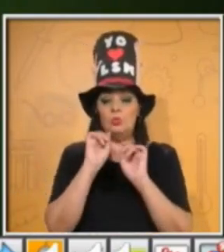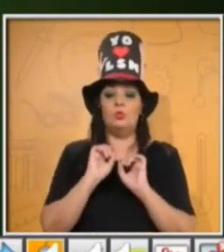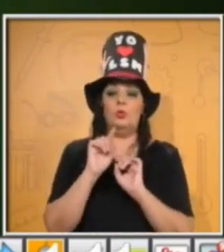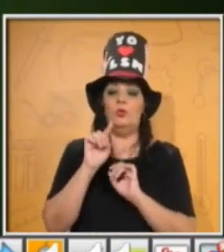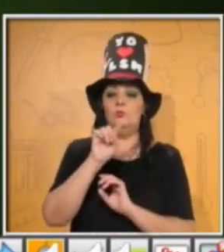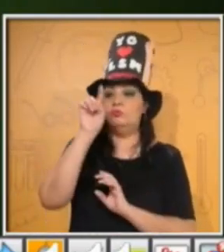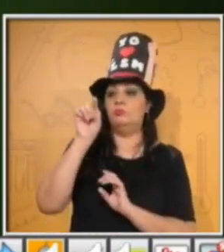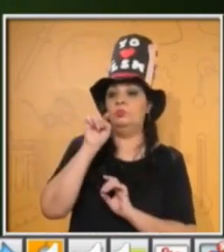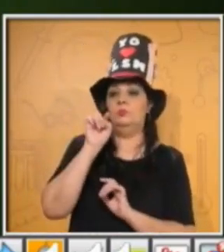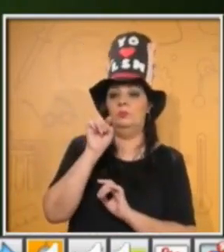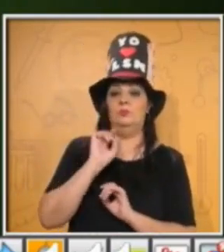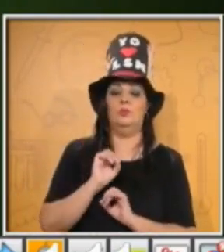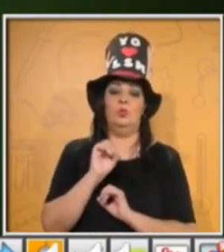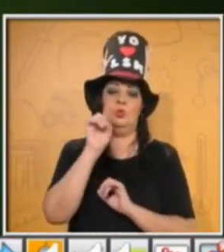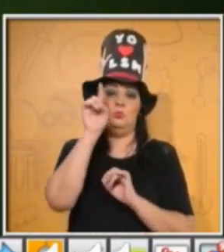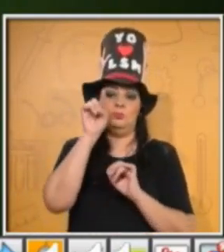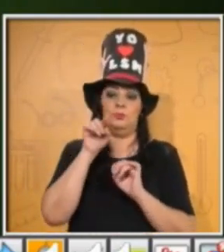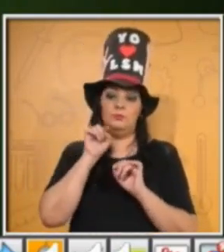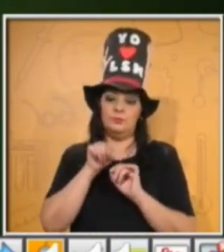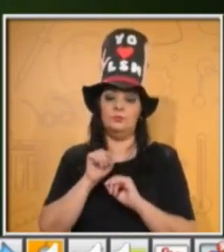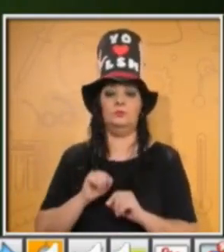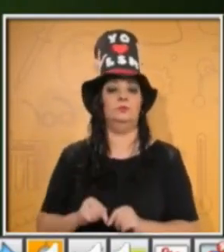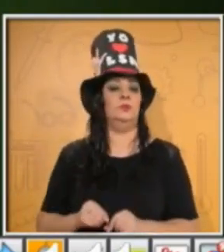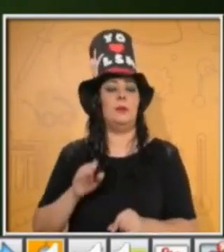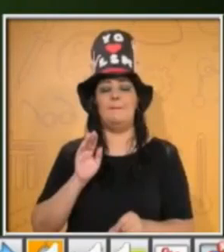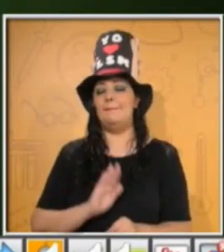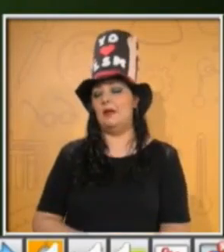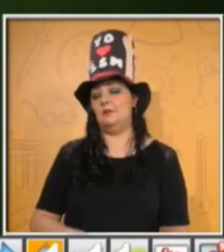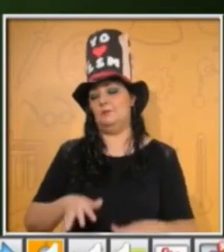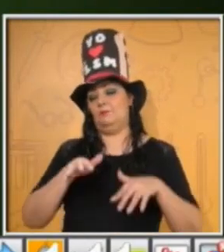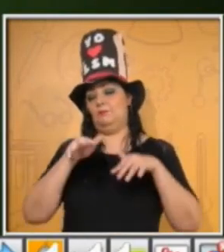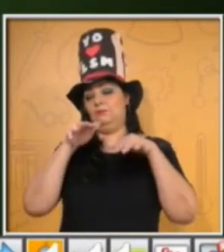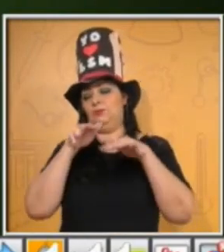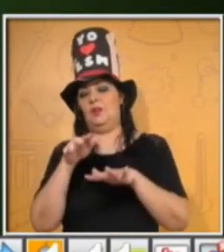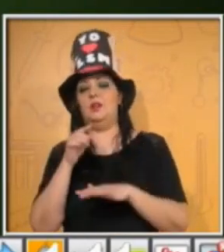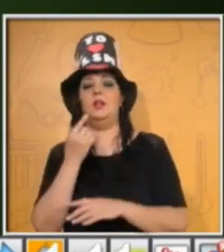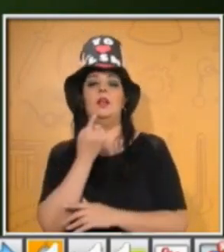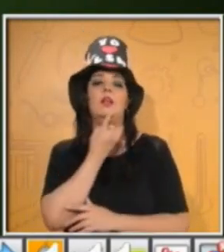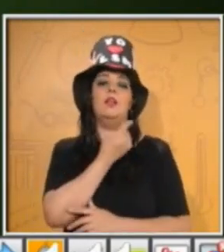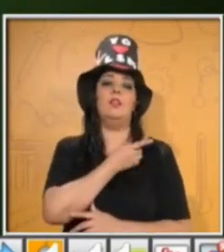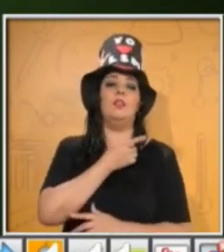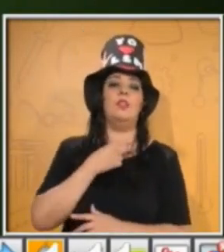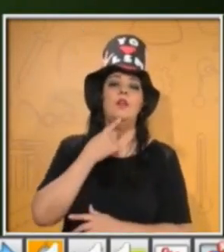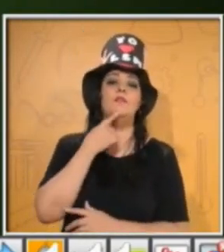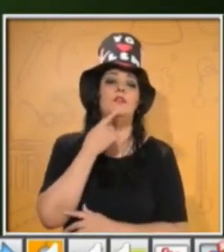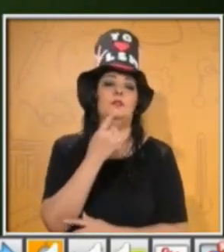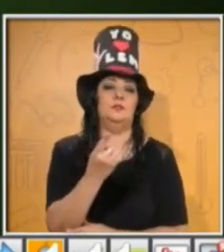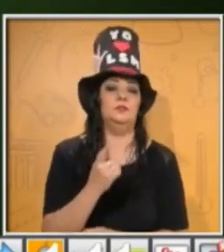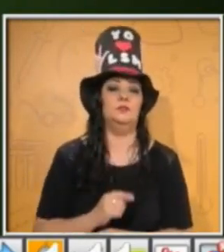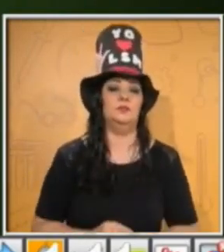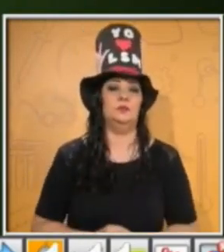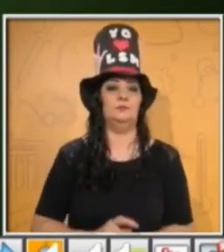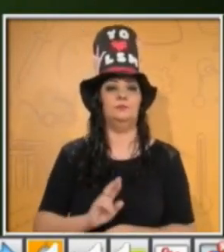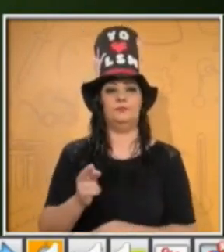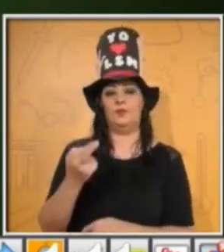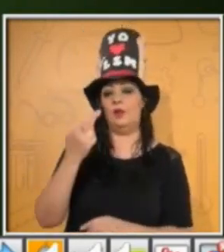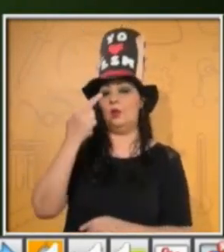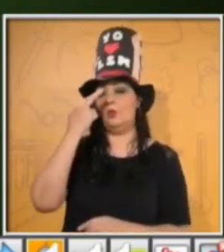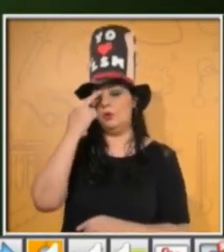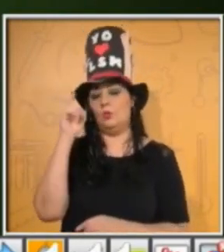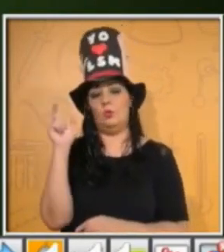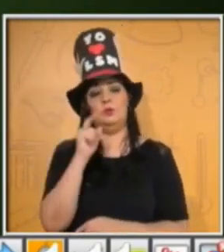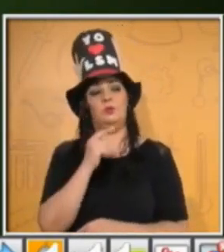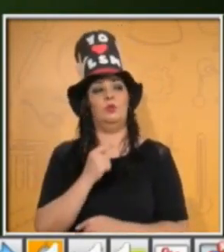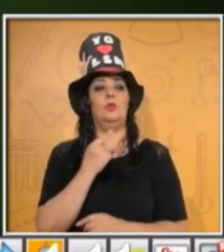el guión? Es para darle énfasis a lo que se está diciendo. Ok, muy bien. Recuerda que cuando los